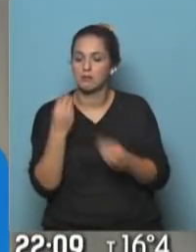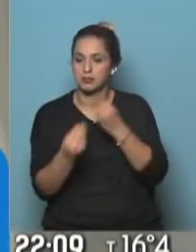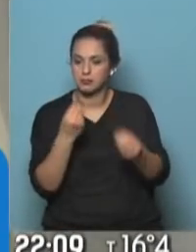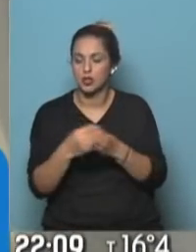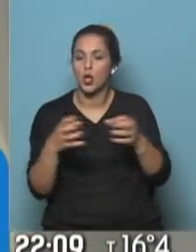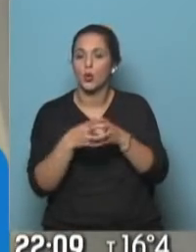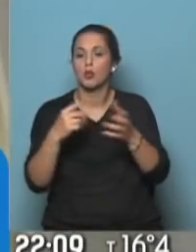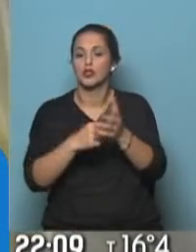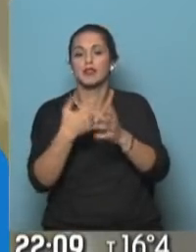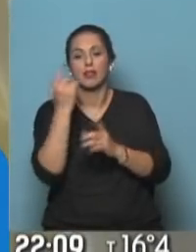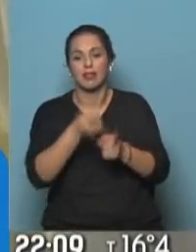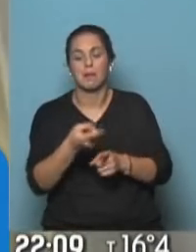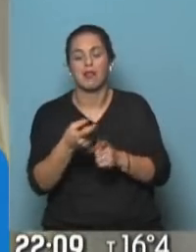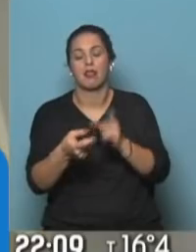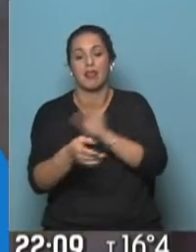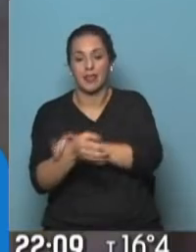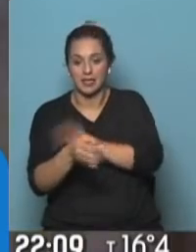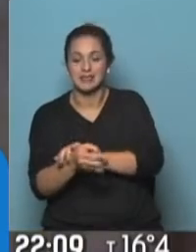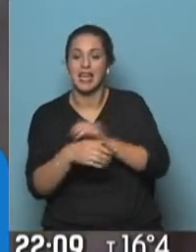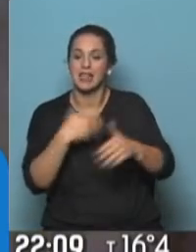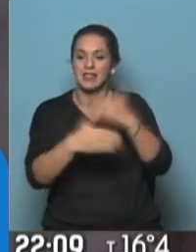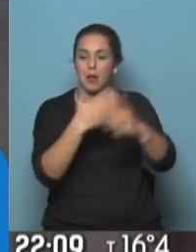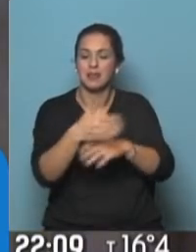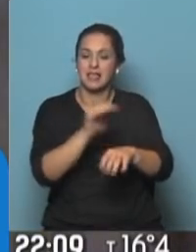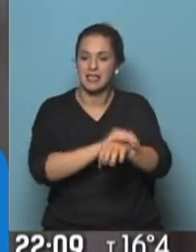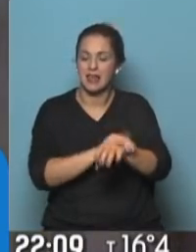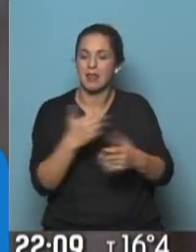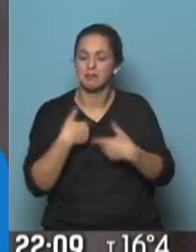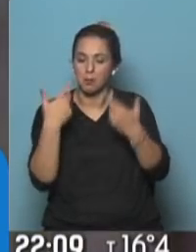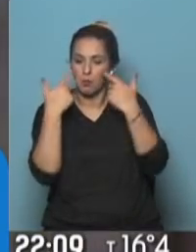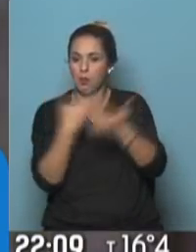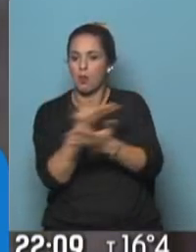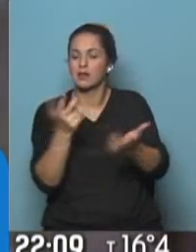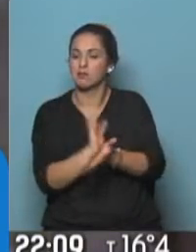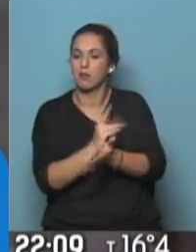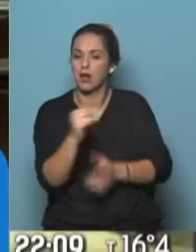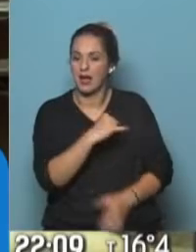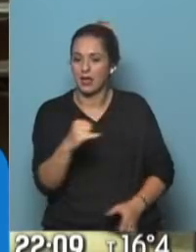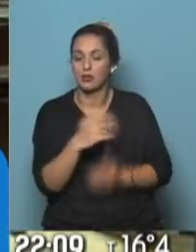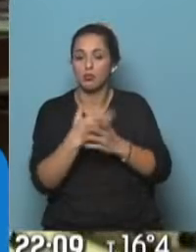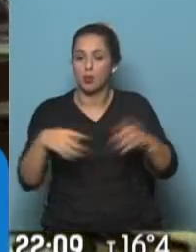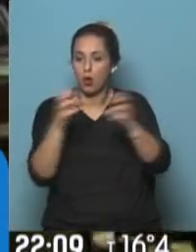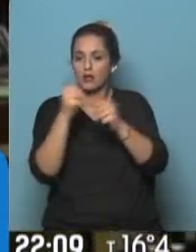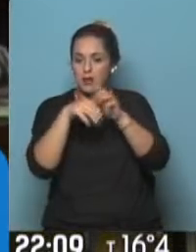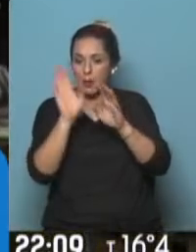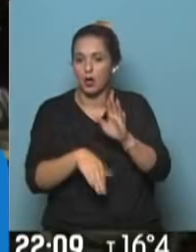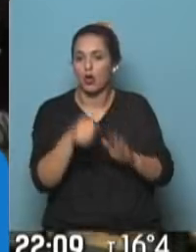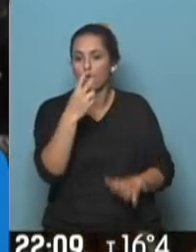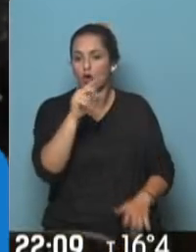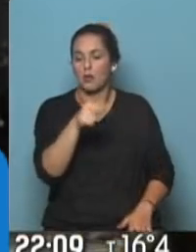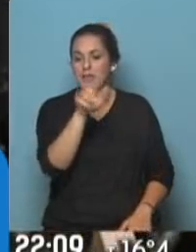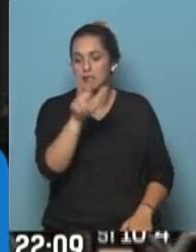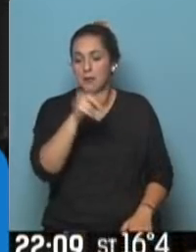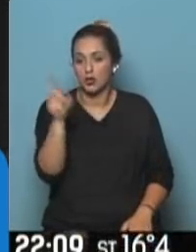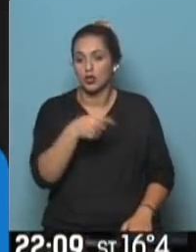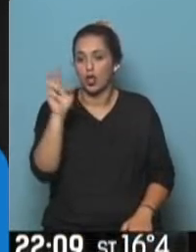derecha y el avance de la centroizquierda impactaron de manera negativa en los mercados. La bolsa cayó un 2,33% y el